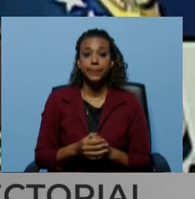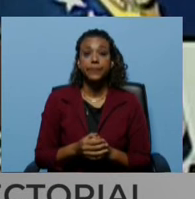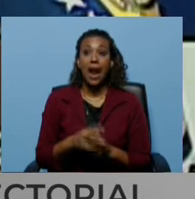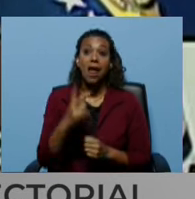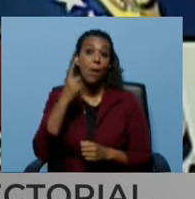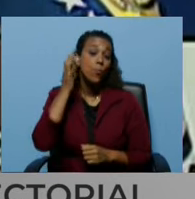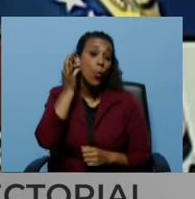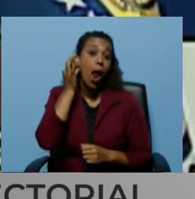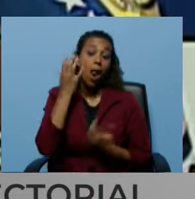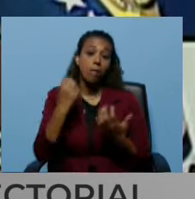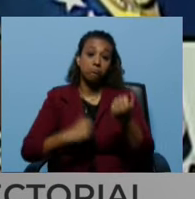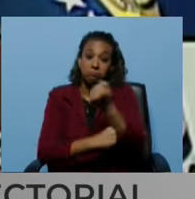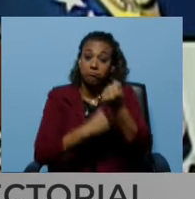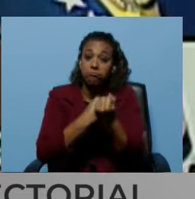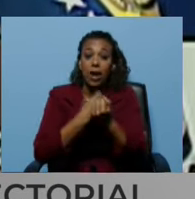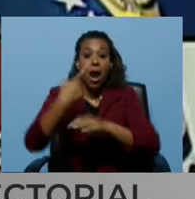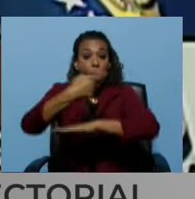revolucionaria.